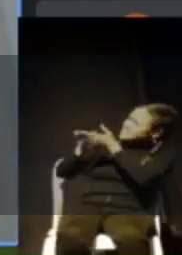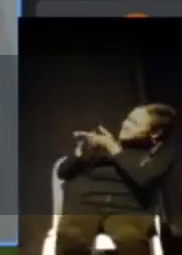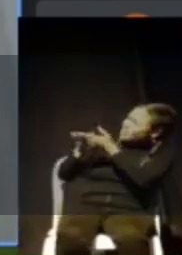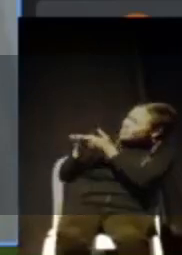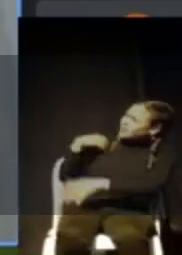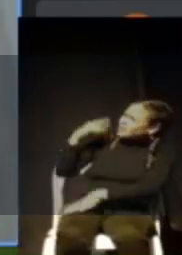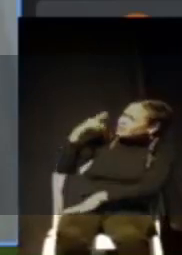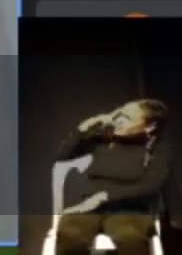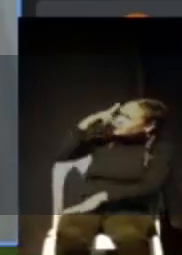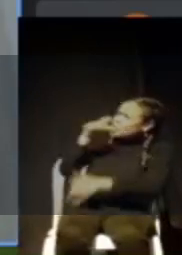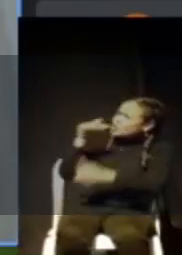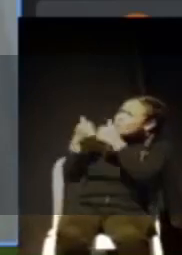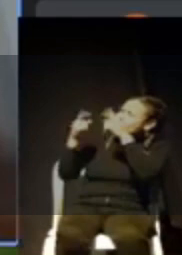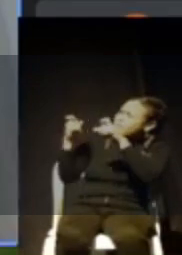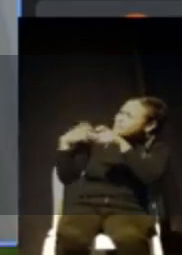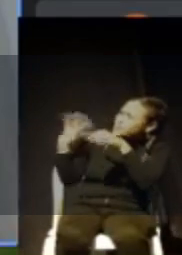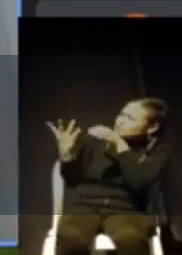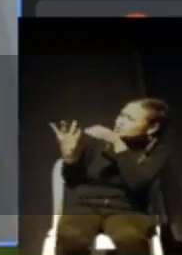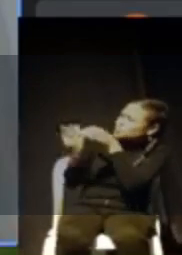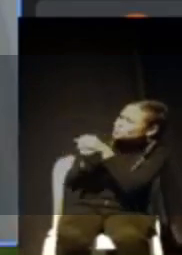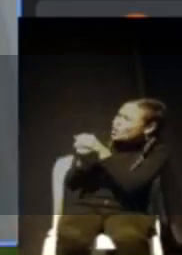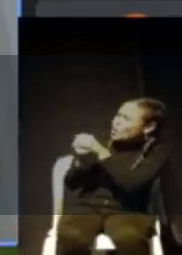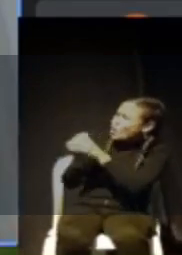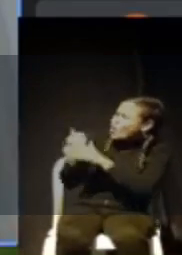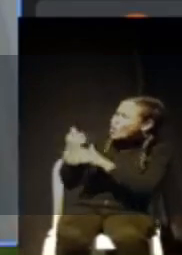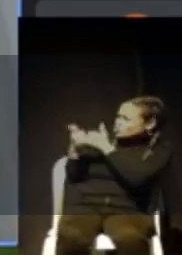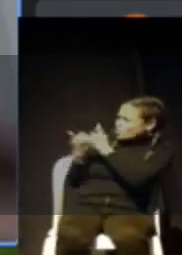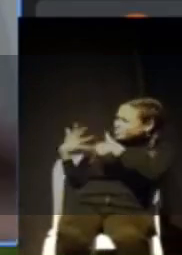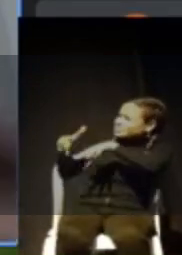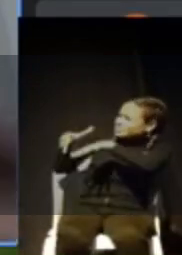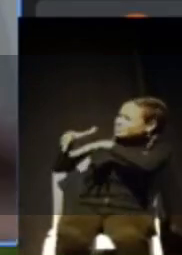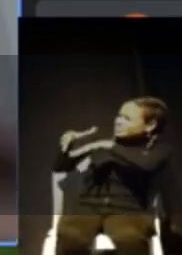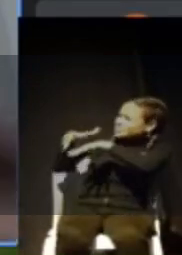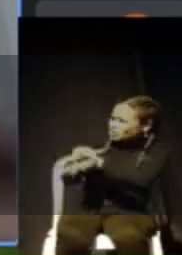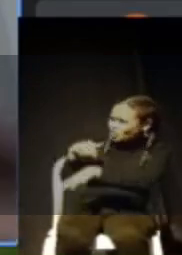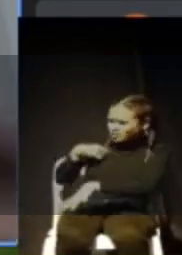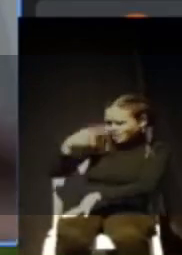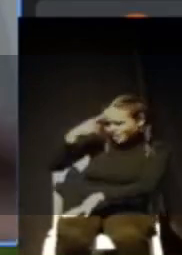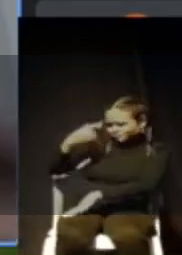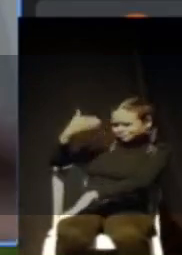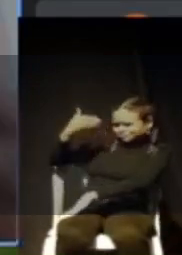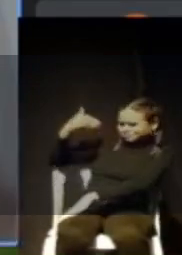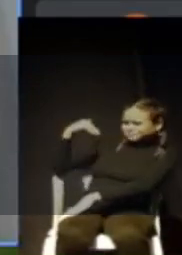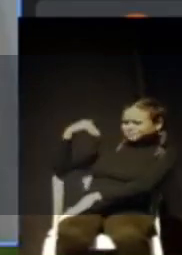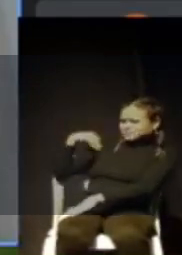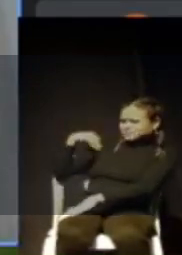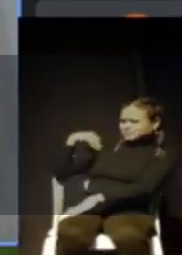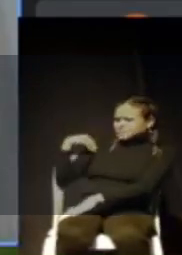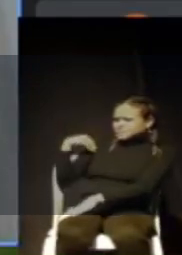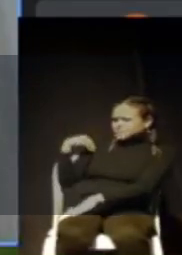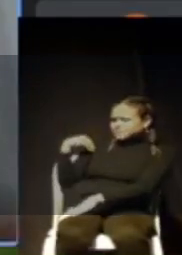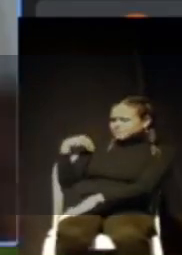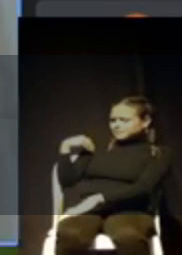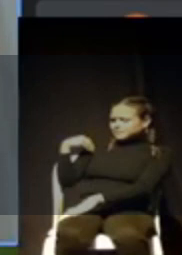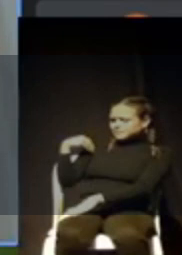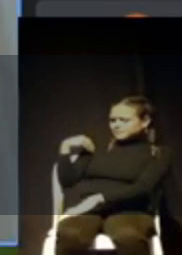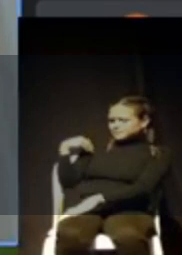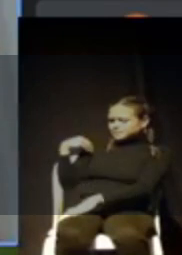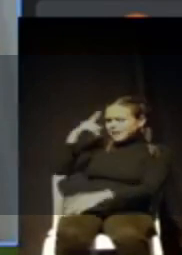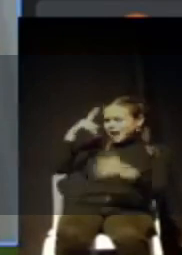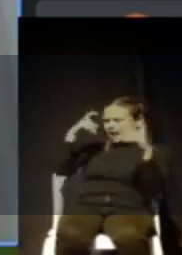fundamental al asunto del integracionismo, a este tema de la inclusión, de aquella hacia atrás, sino de reto y